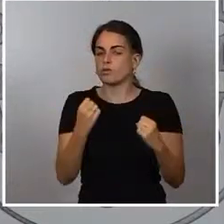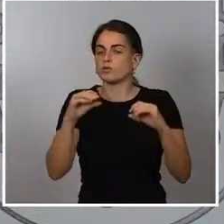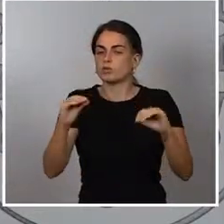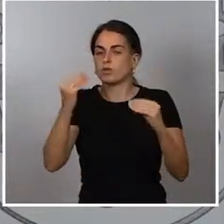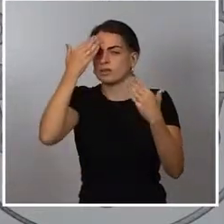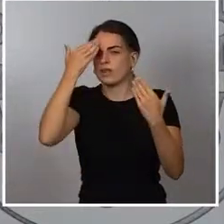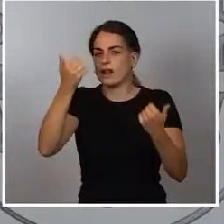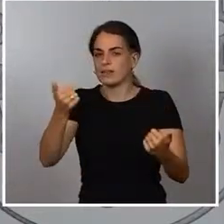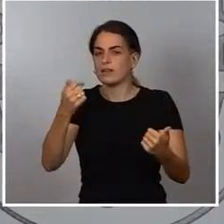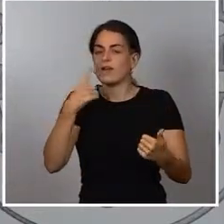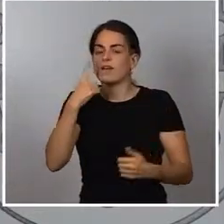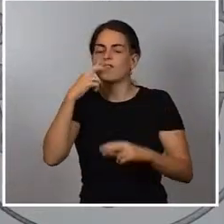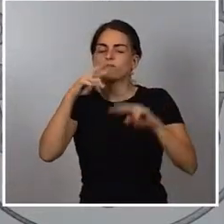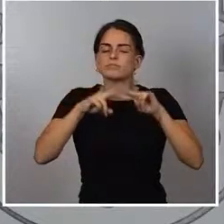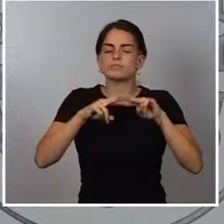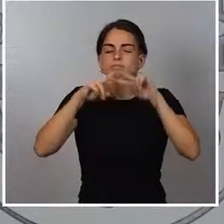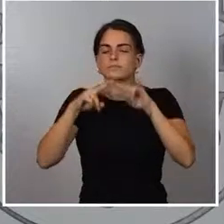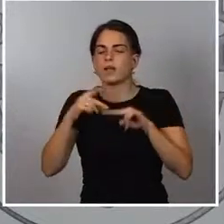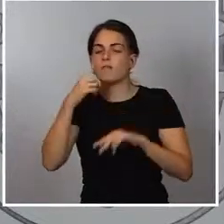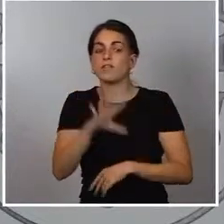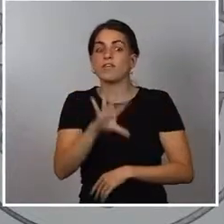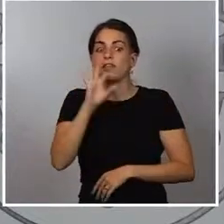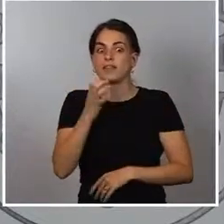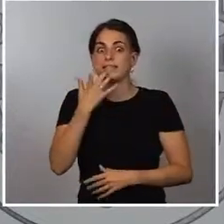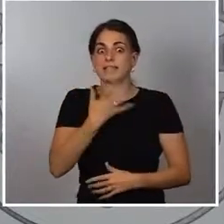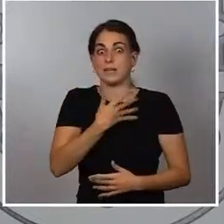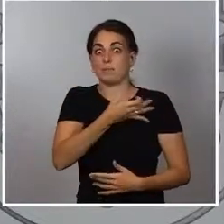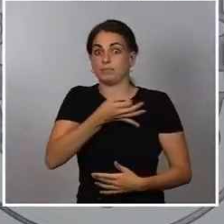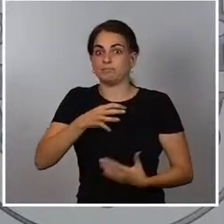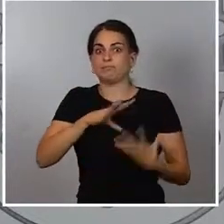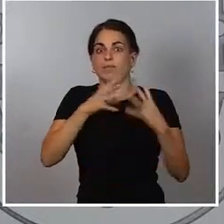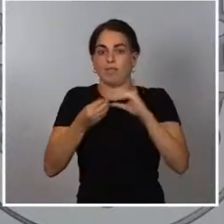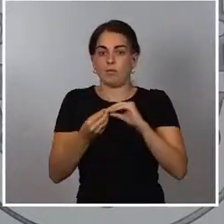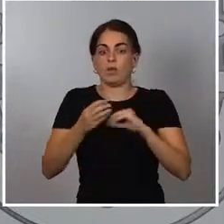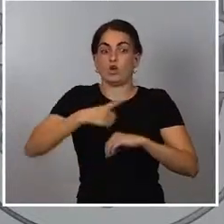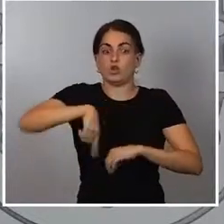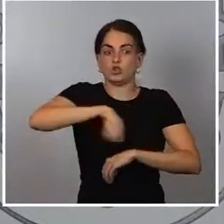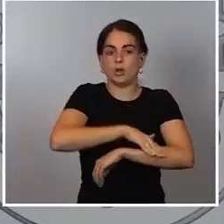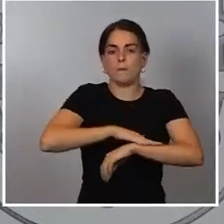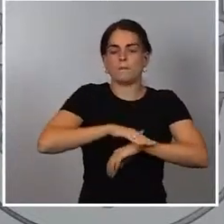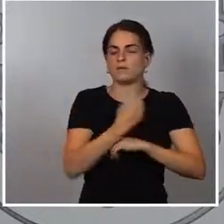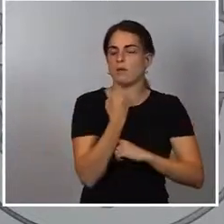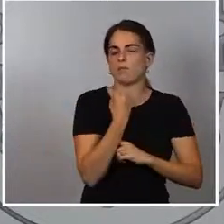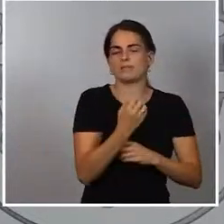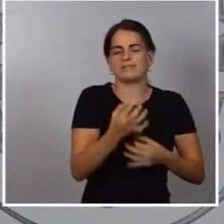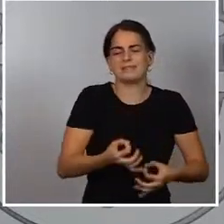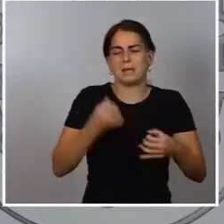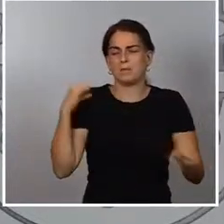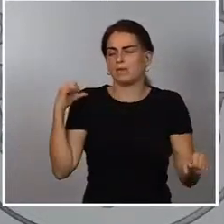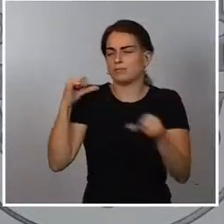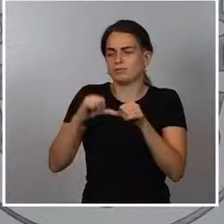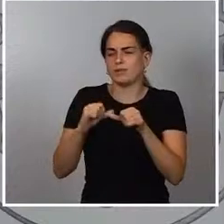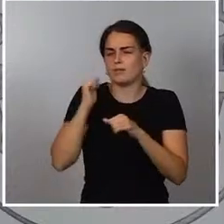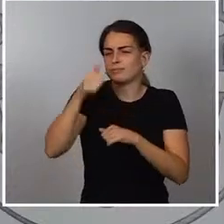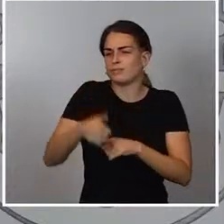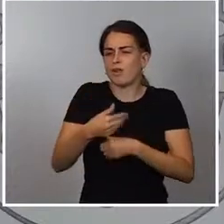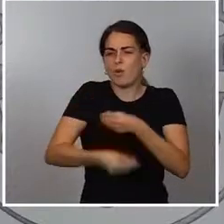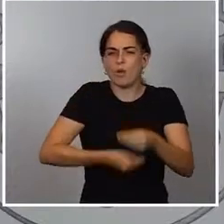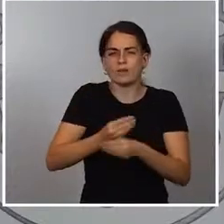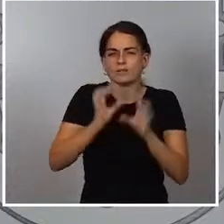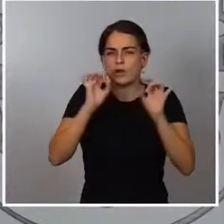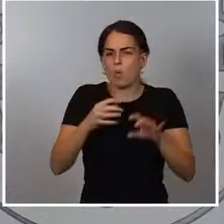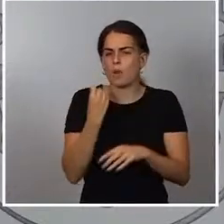si corresponden que sola vamos adecuadas y por parte del ministerio estar ahí como siempre hemos estado luego apoyándole como puede ser con los rastreadores